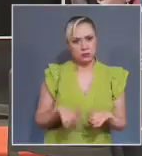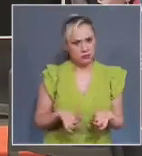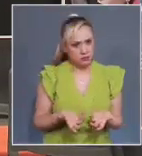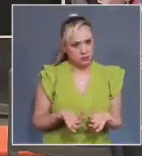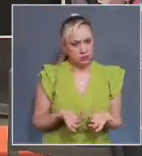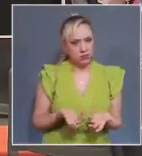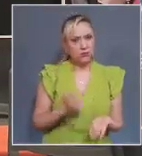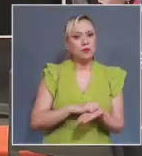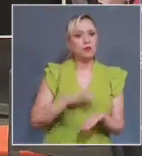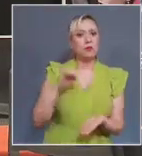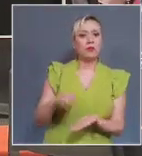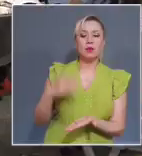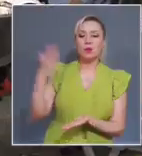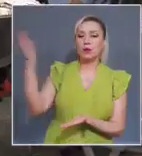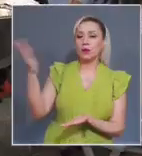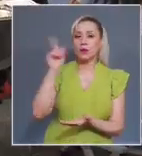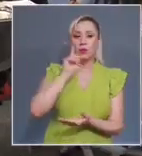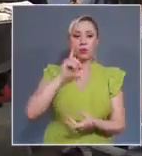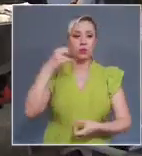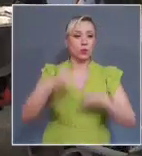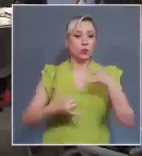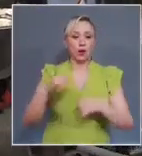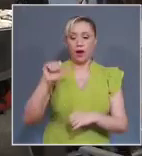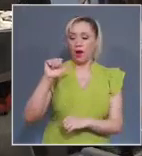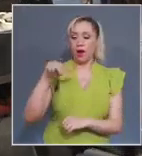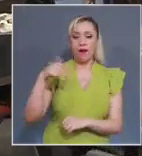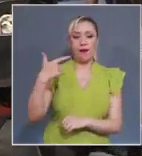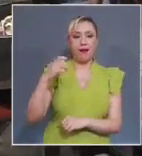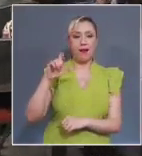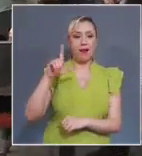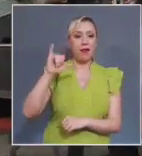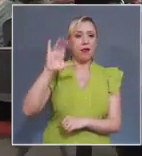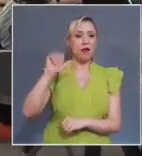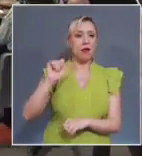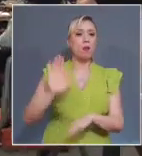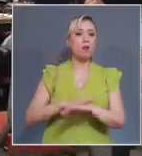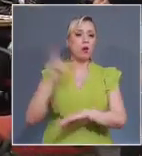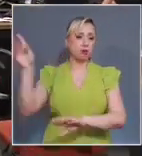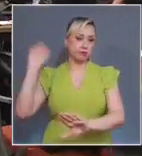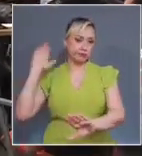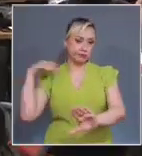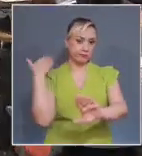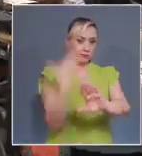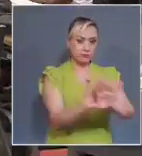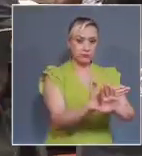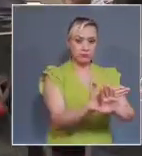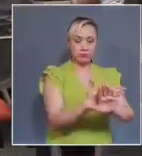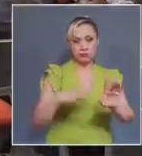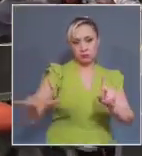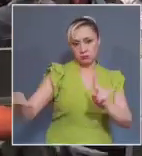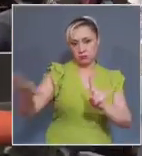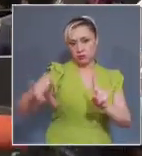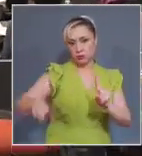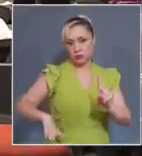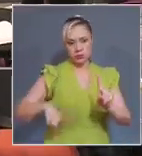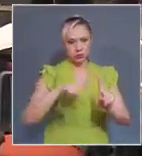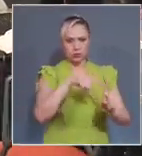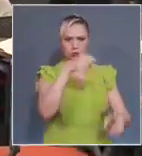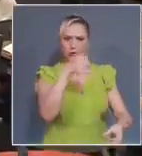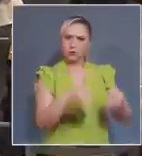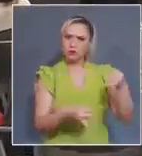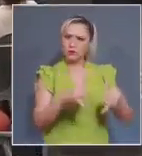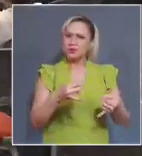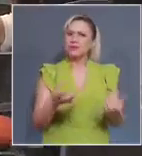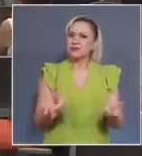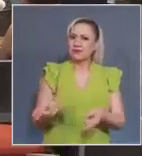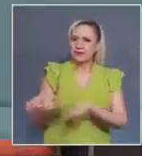Angélica Sánchez como otro ejemplo de ataque cometido por el poder político contra juzgadores. Para el canal del Poder Judicial de la Federación,